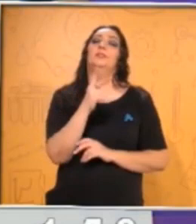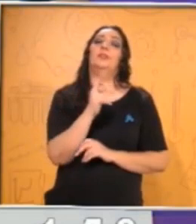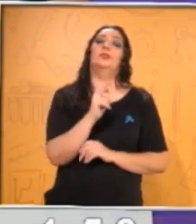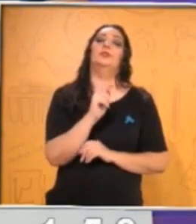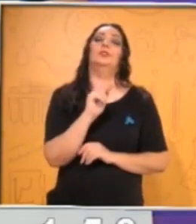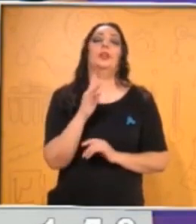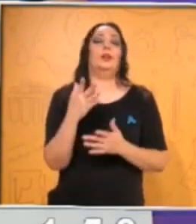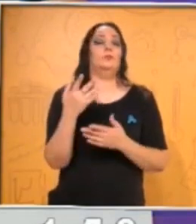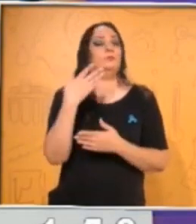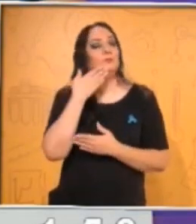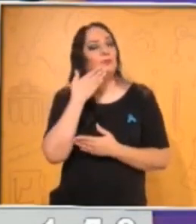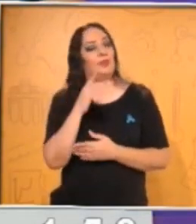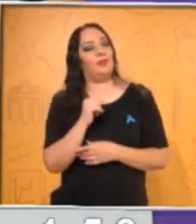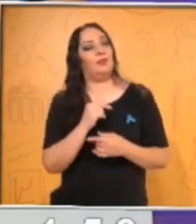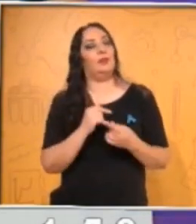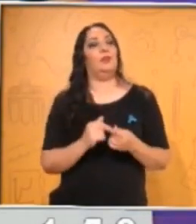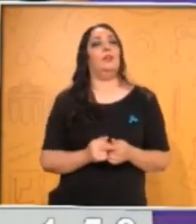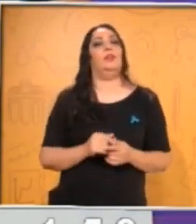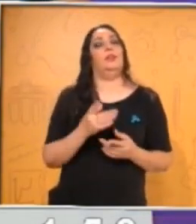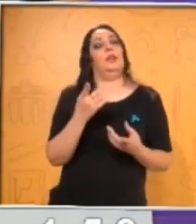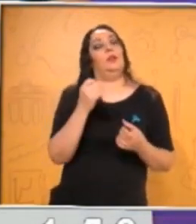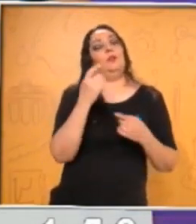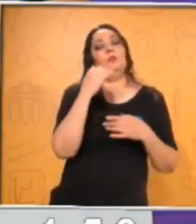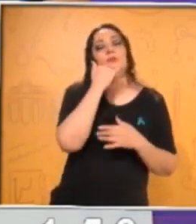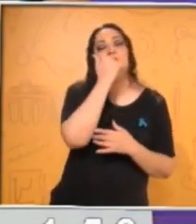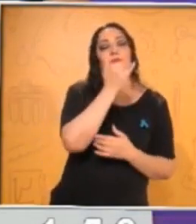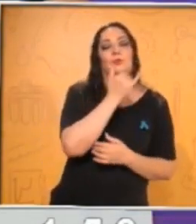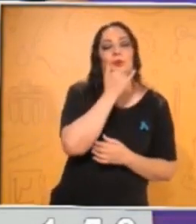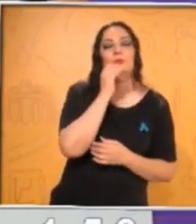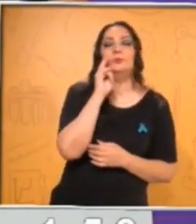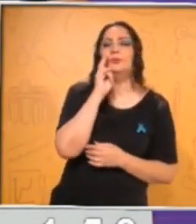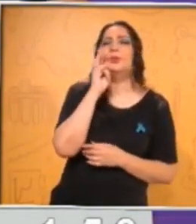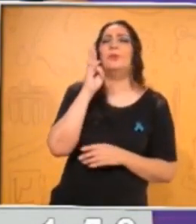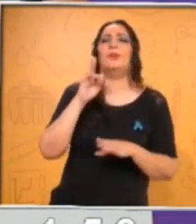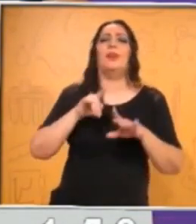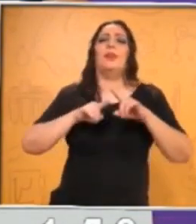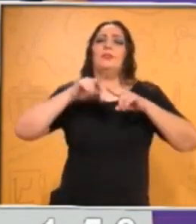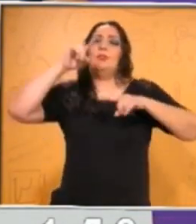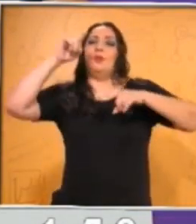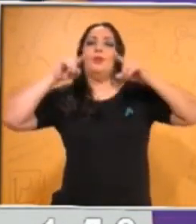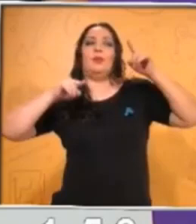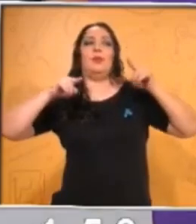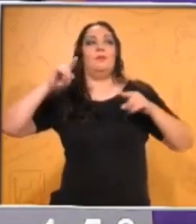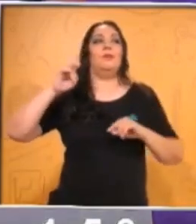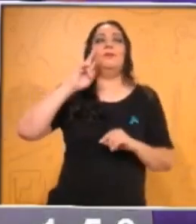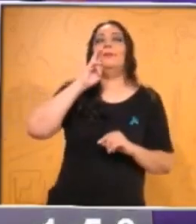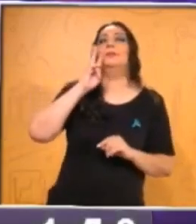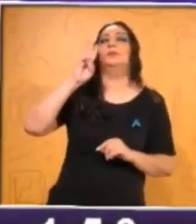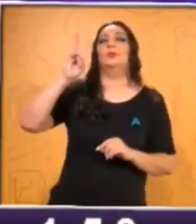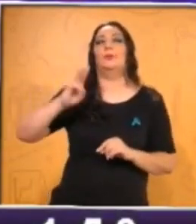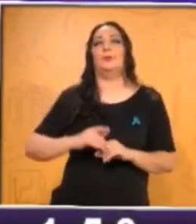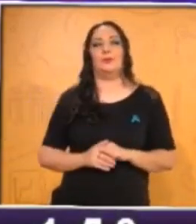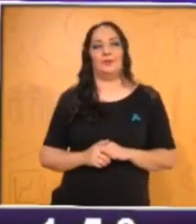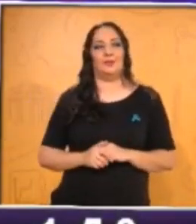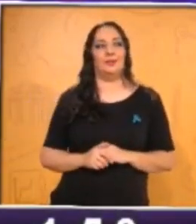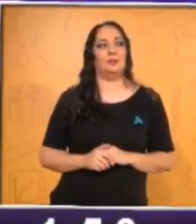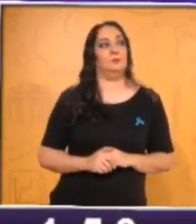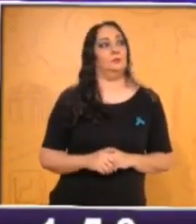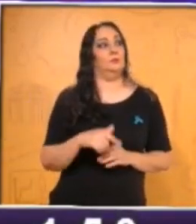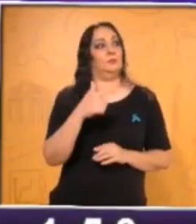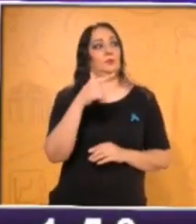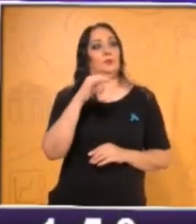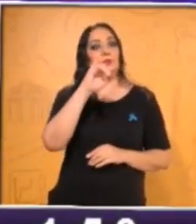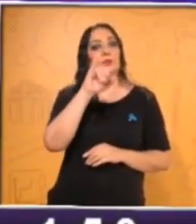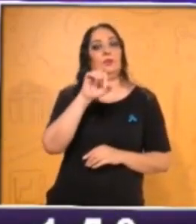641 la sacaron de manera equivocada. Vamos a ver cómo se comporta la tabla. Ahí está. En primer lugar. Jimena